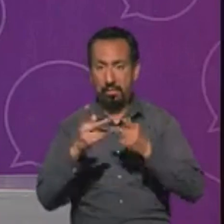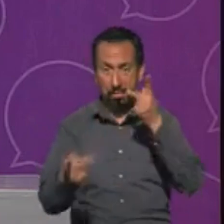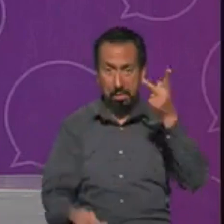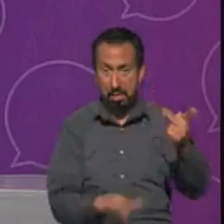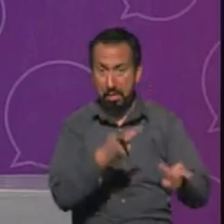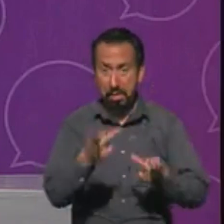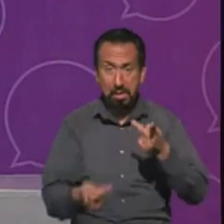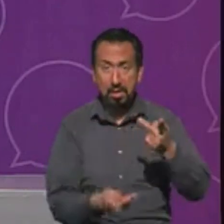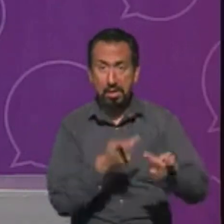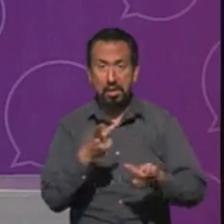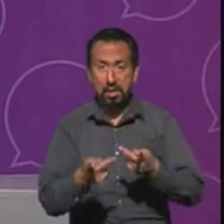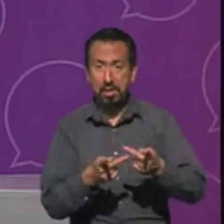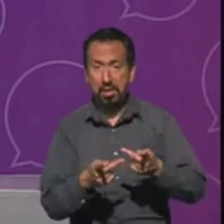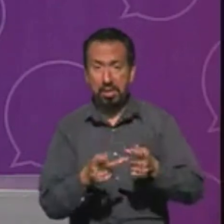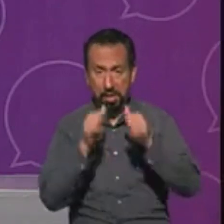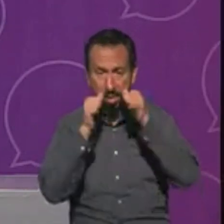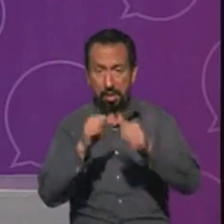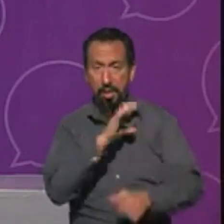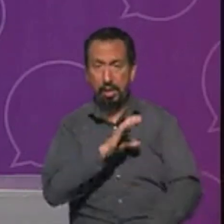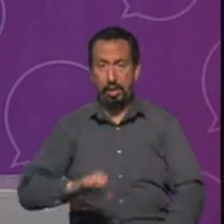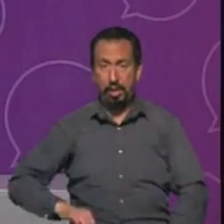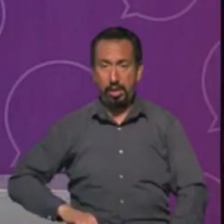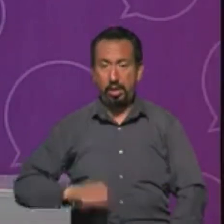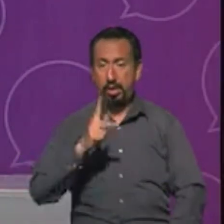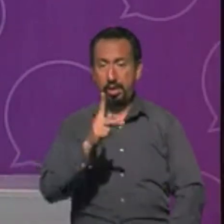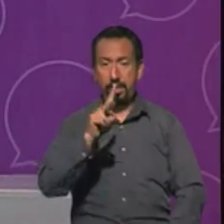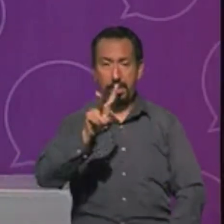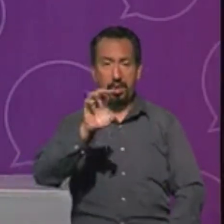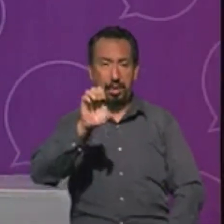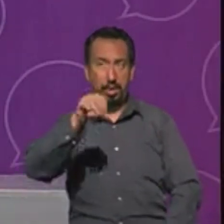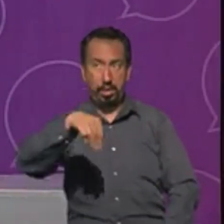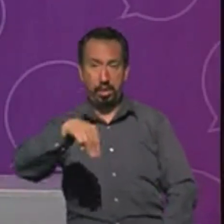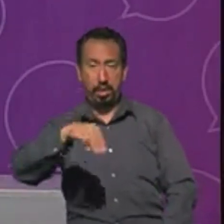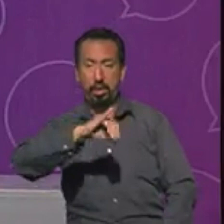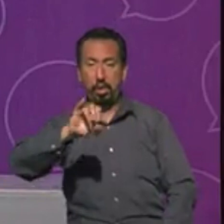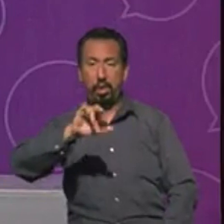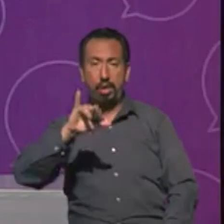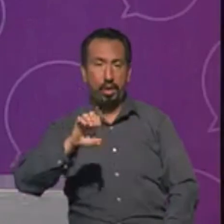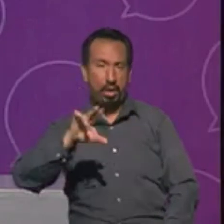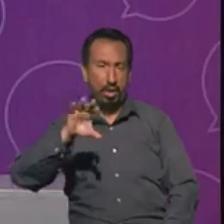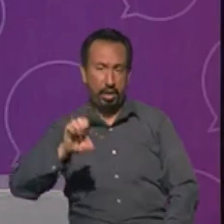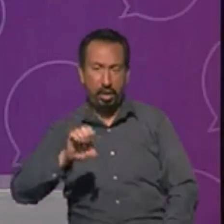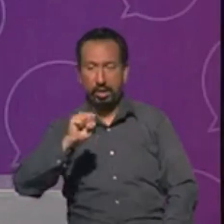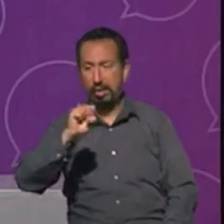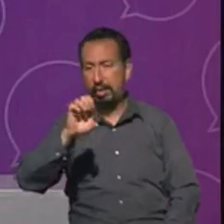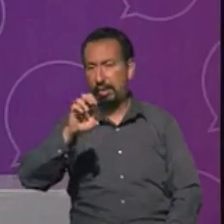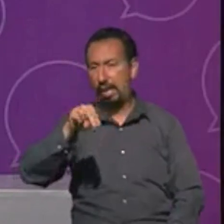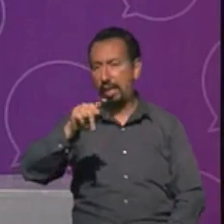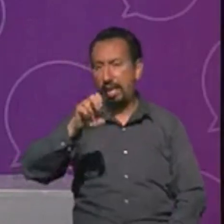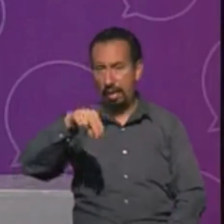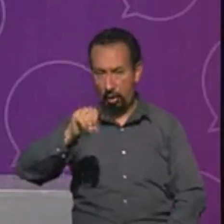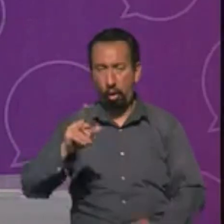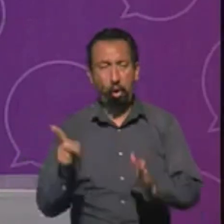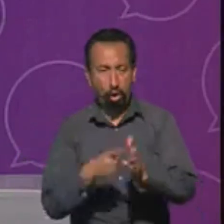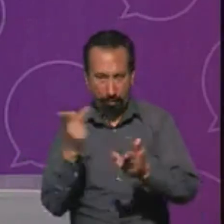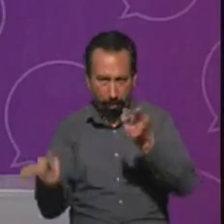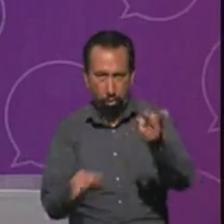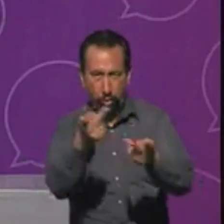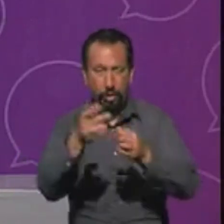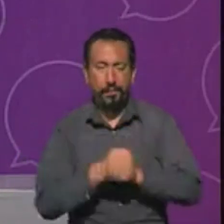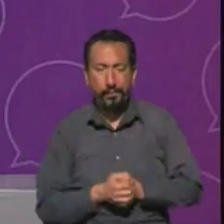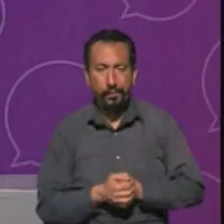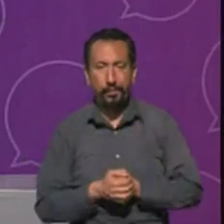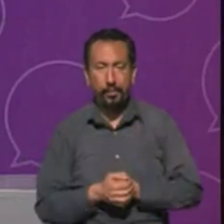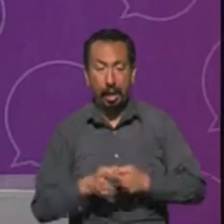segmento escuchamos la respuesta del candidato del partido verde ecologista de México Jorge Enrique Velázquez Centeno candidato Le repito la pregunta cómo